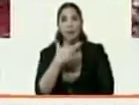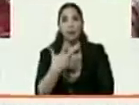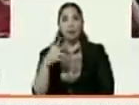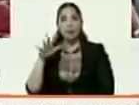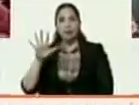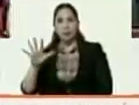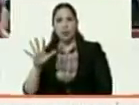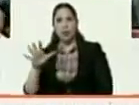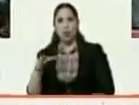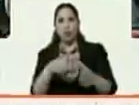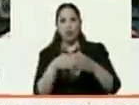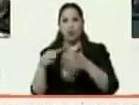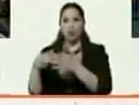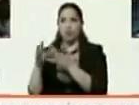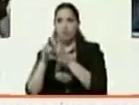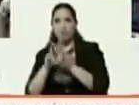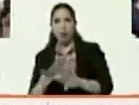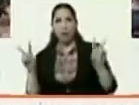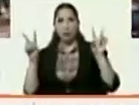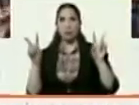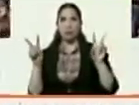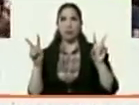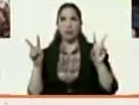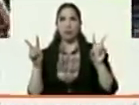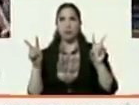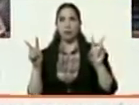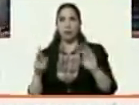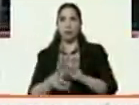535 cuadrillas de paz.